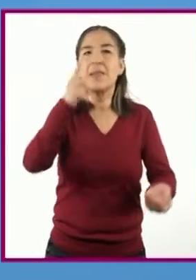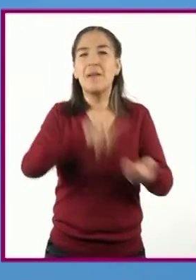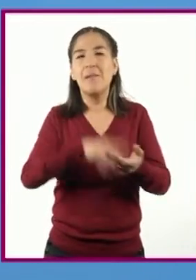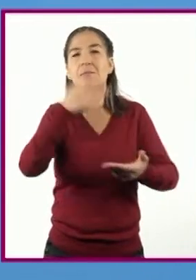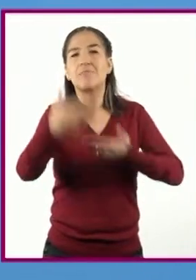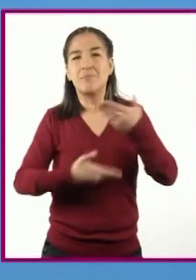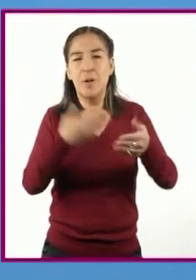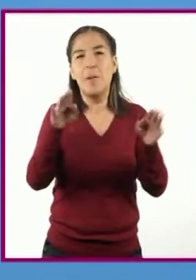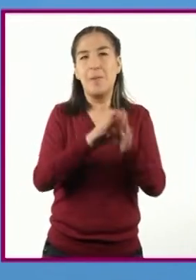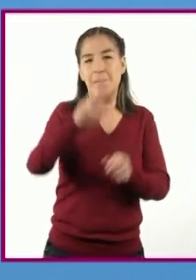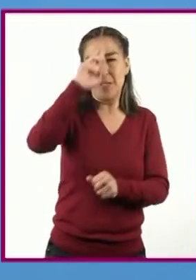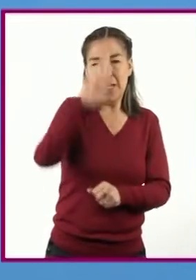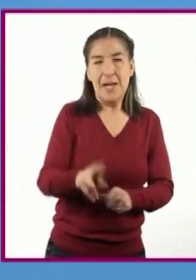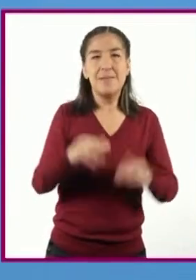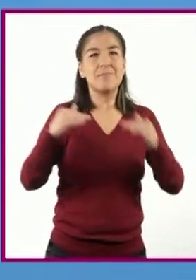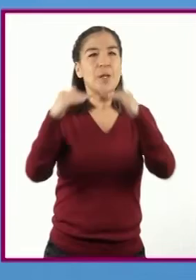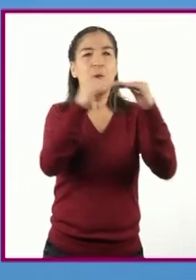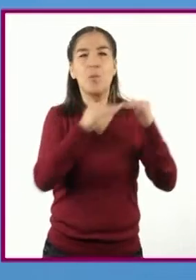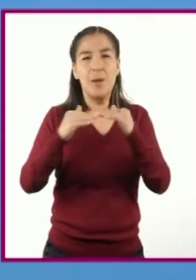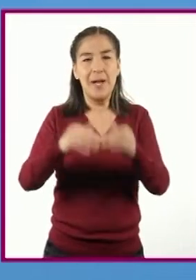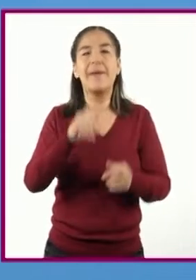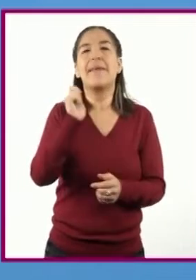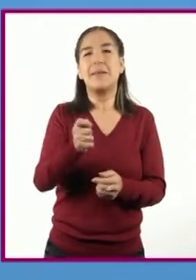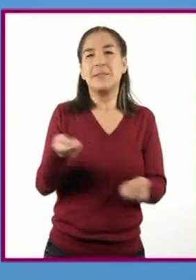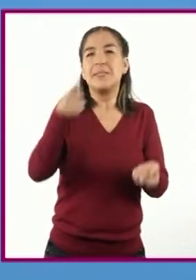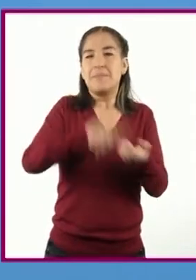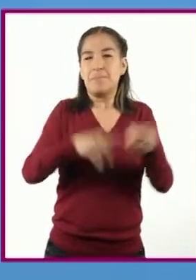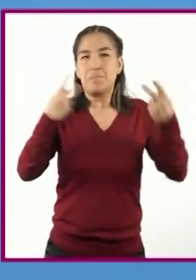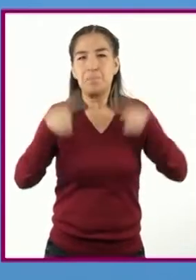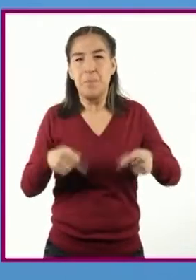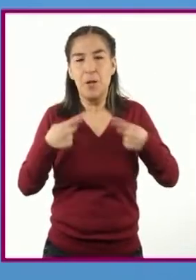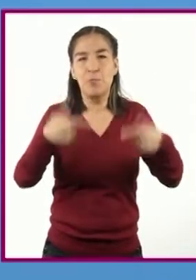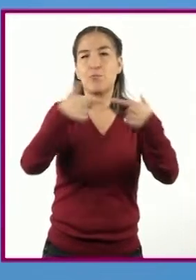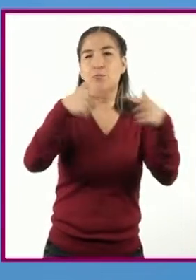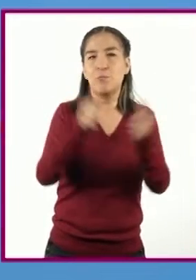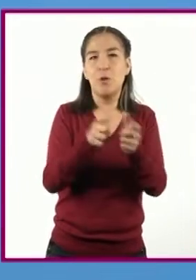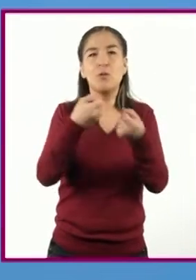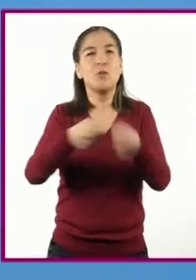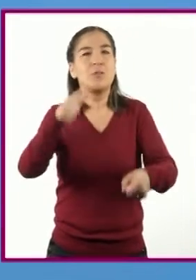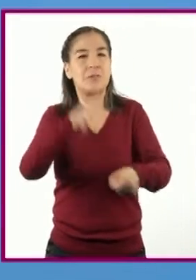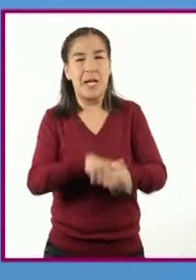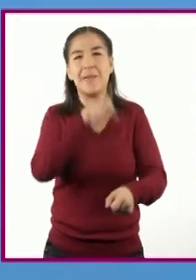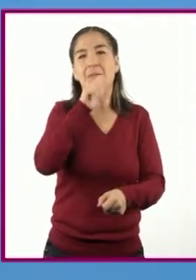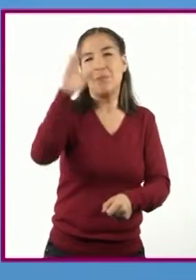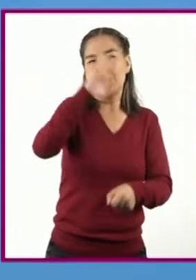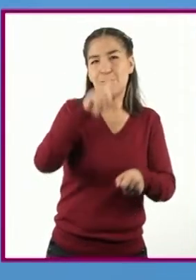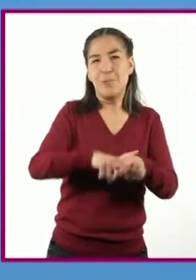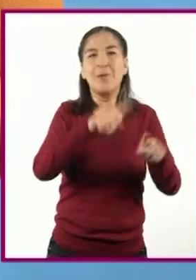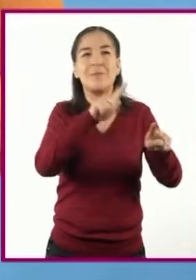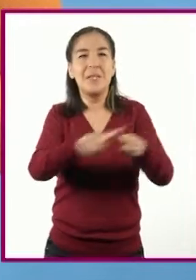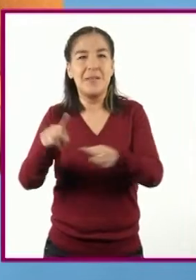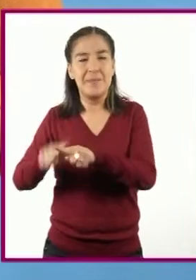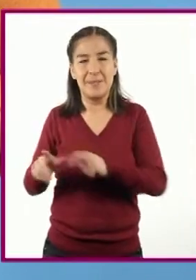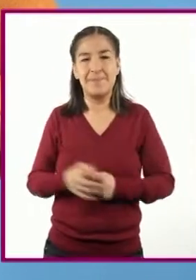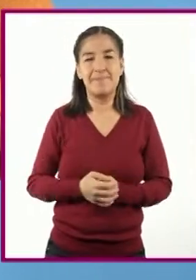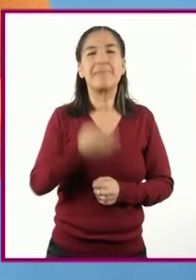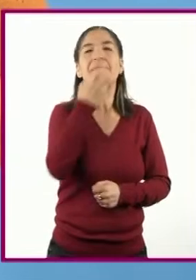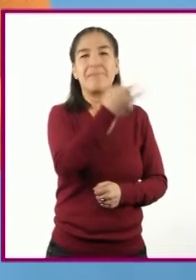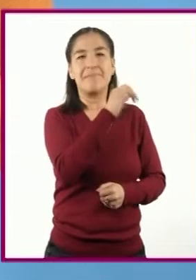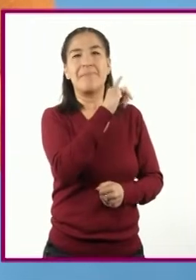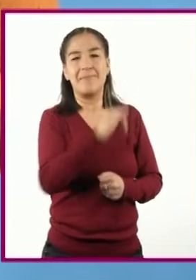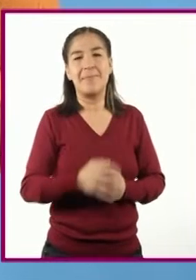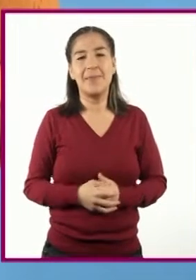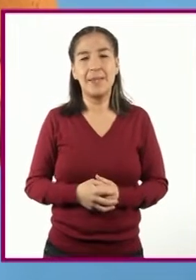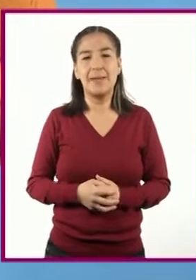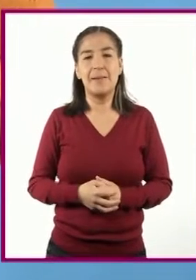interacción respetuosa e igualitaria entre personas y grupos sociales y culturas diferentes. Así es,